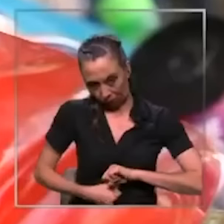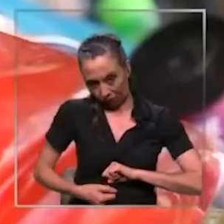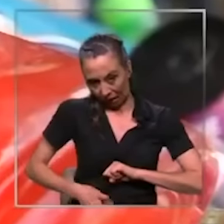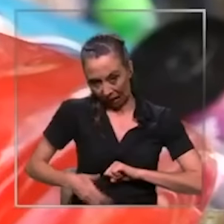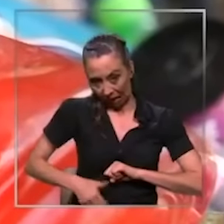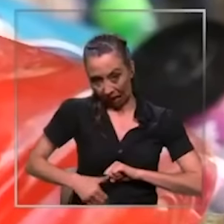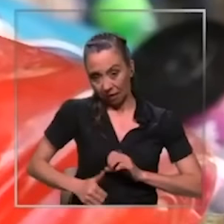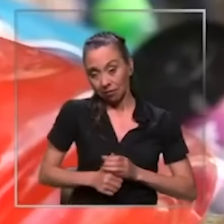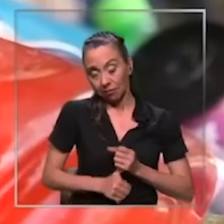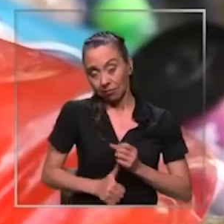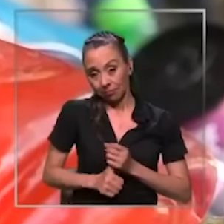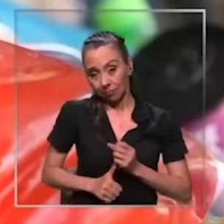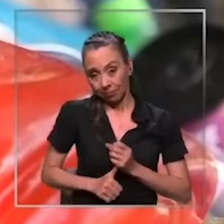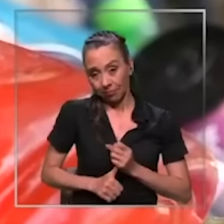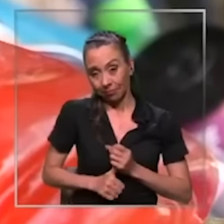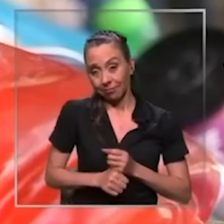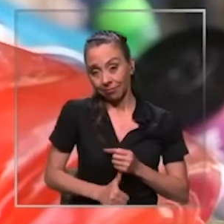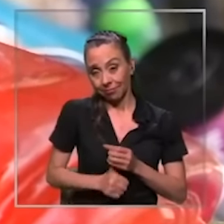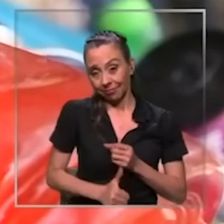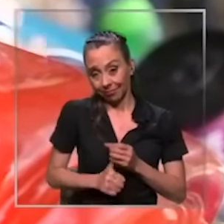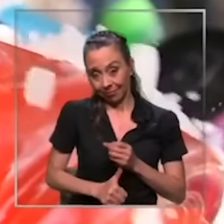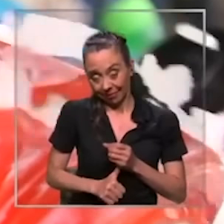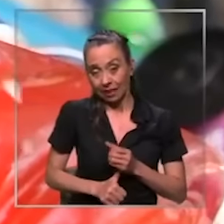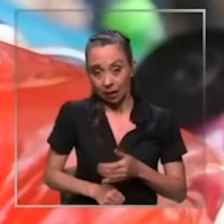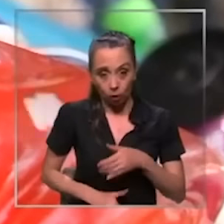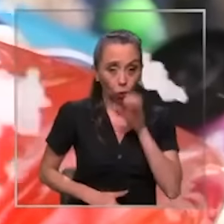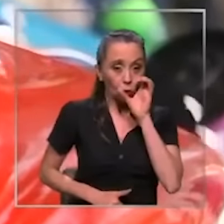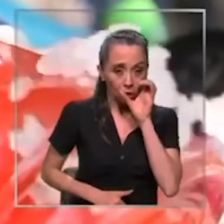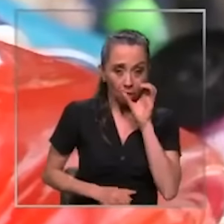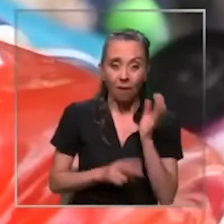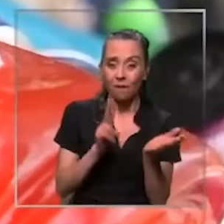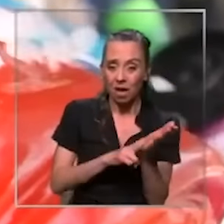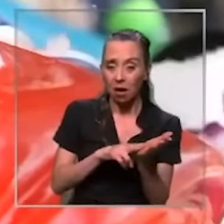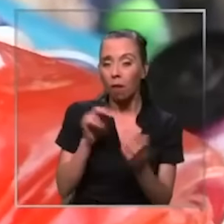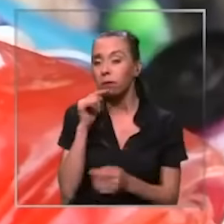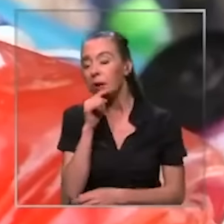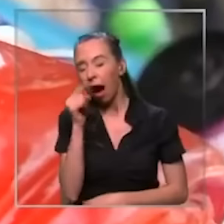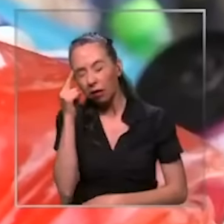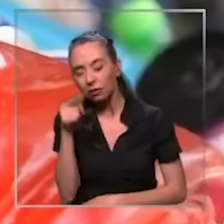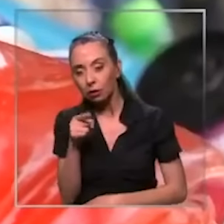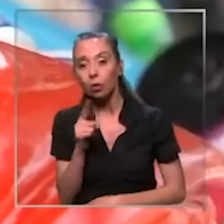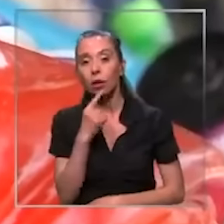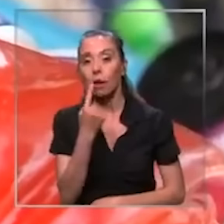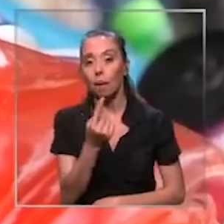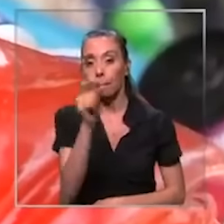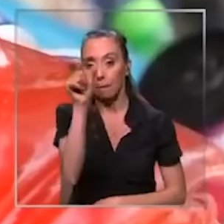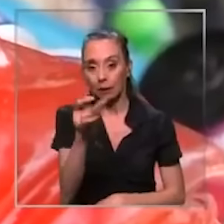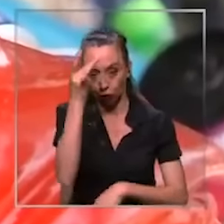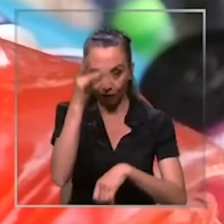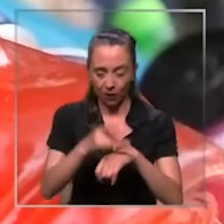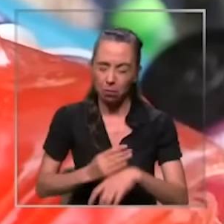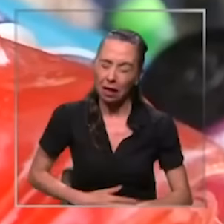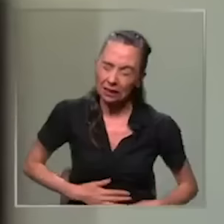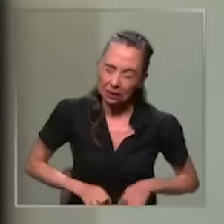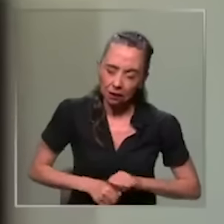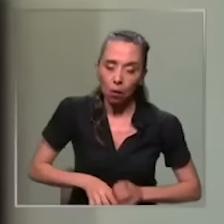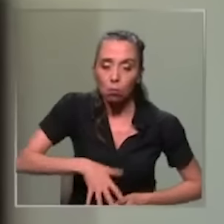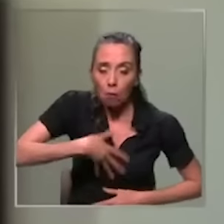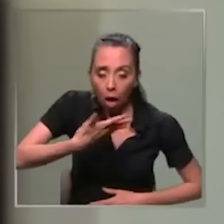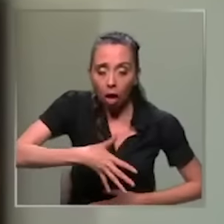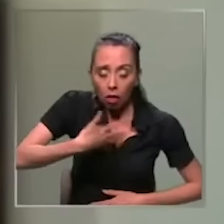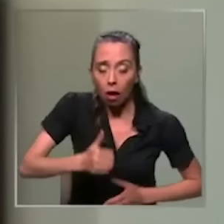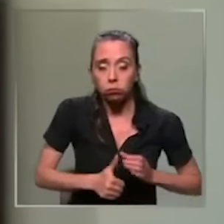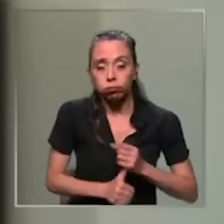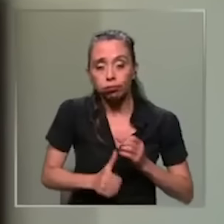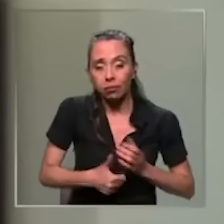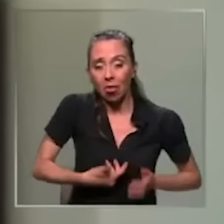o, coloquialmente hablando, se van por el baño. ¿Mito o realidad? Si una persona está enferma del estómago, con vómitos, diarrea,